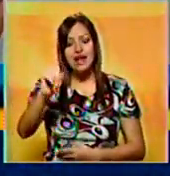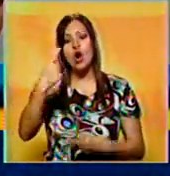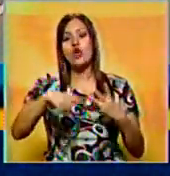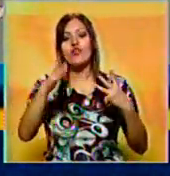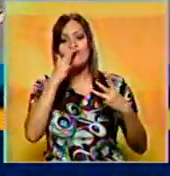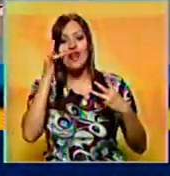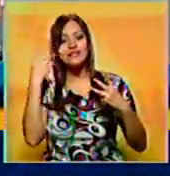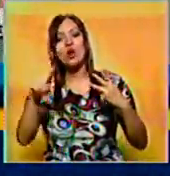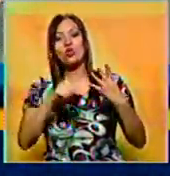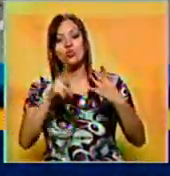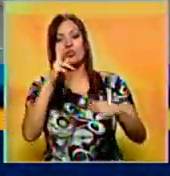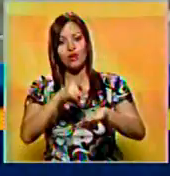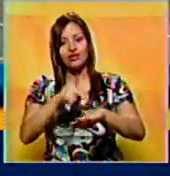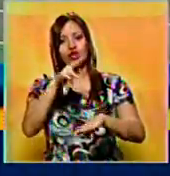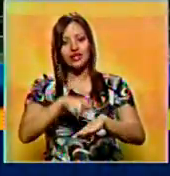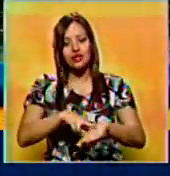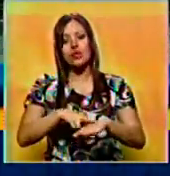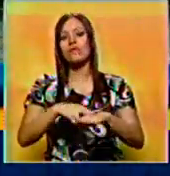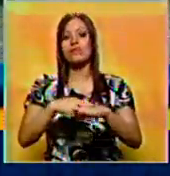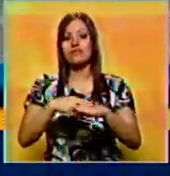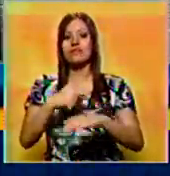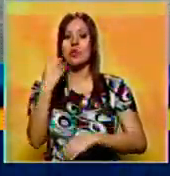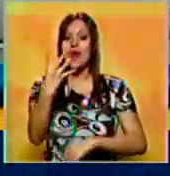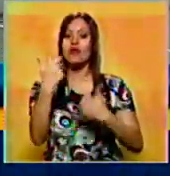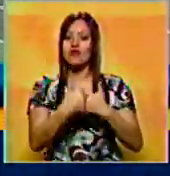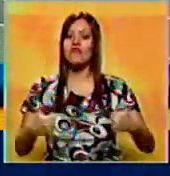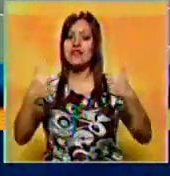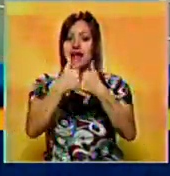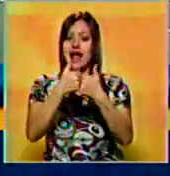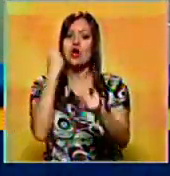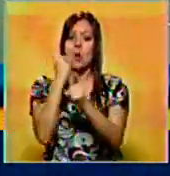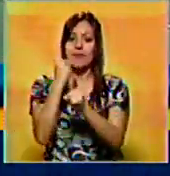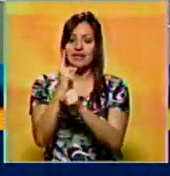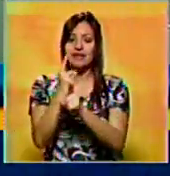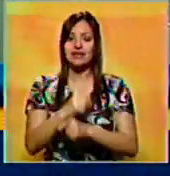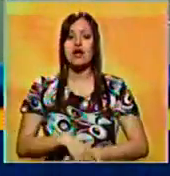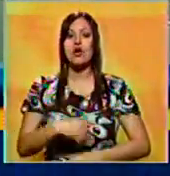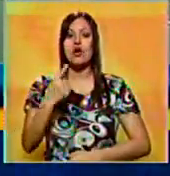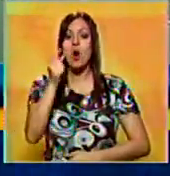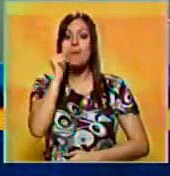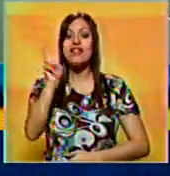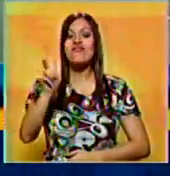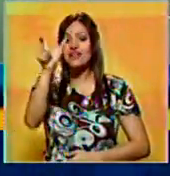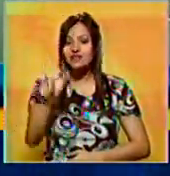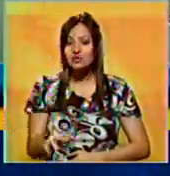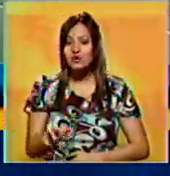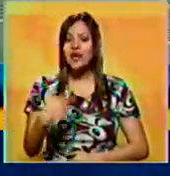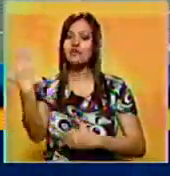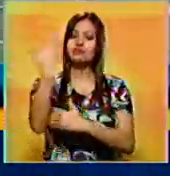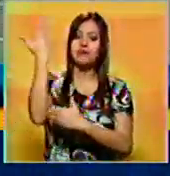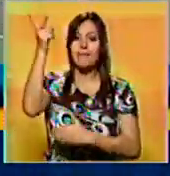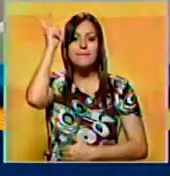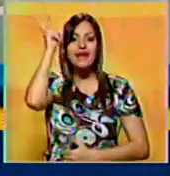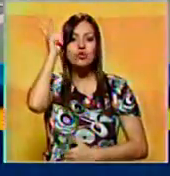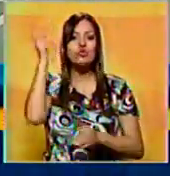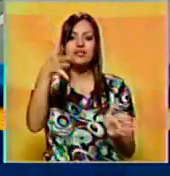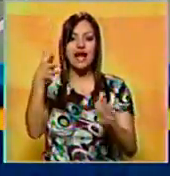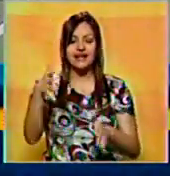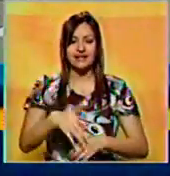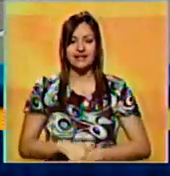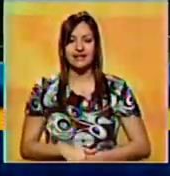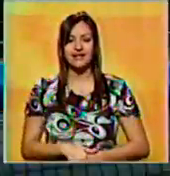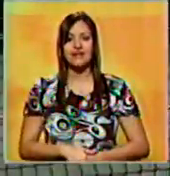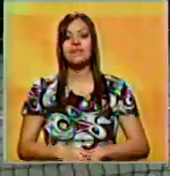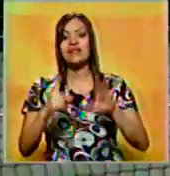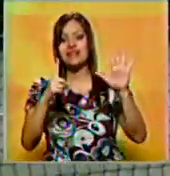Lucie Vanier avanzaron satisfactoriamente a los cuartos de final de este certamen. El criollo Rafael Cutiño cayó ante el peruano Nicolás Álvarez